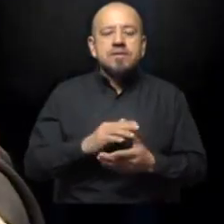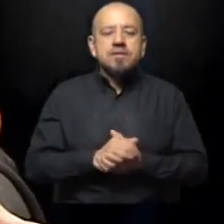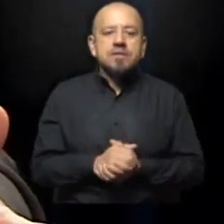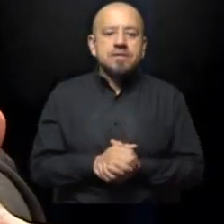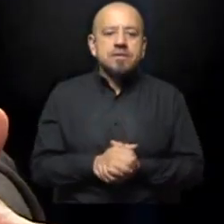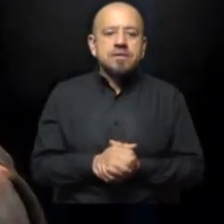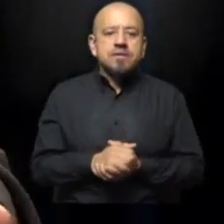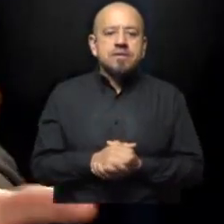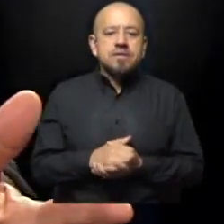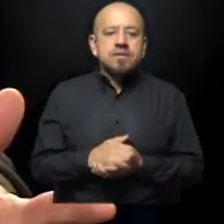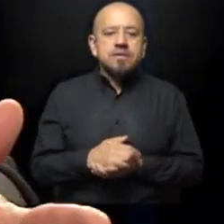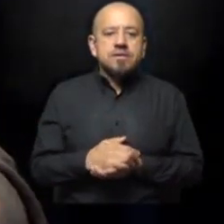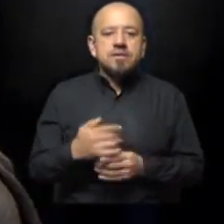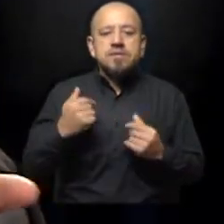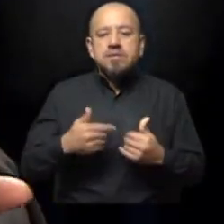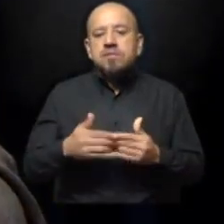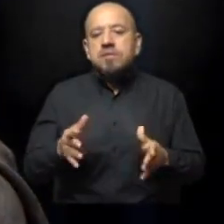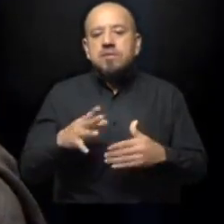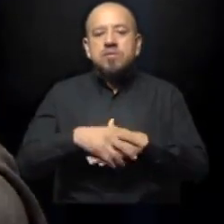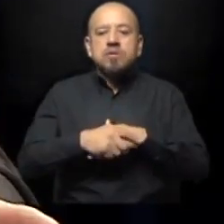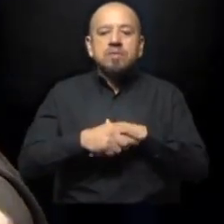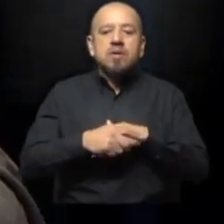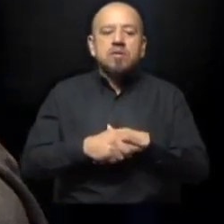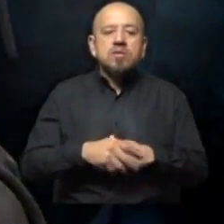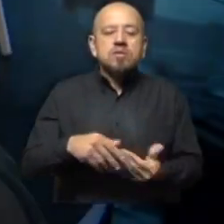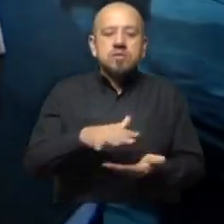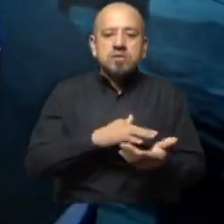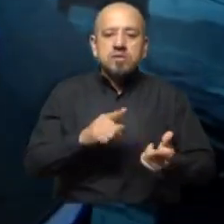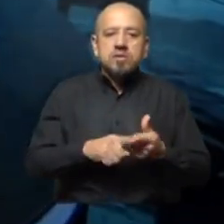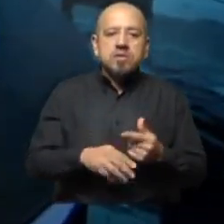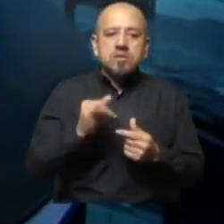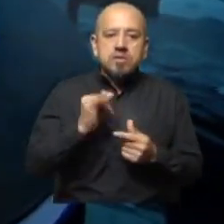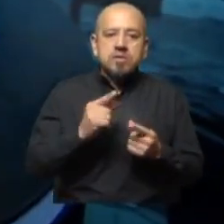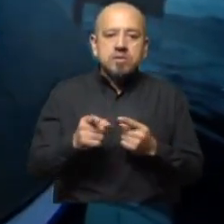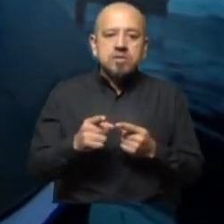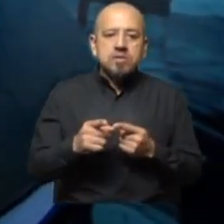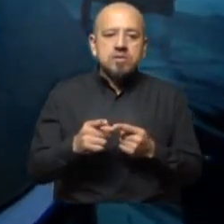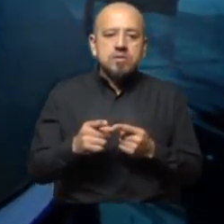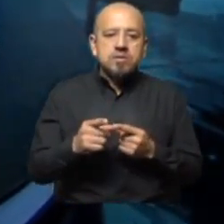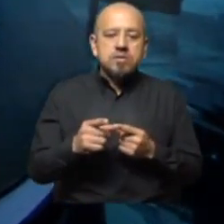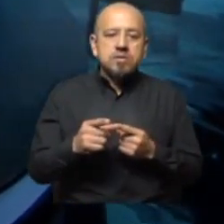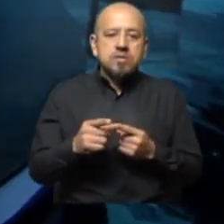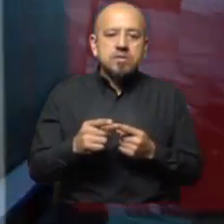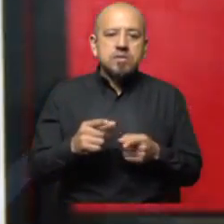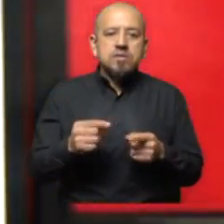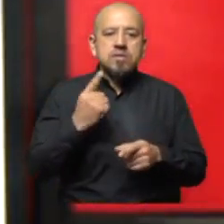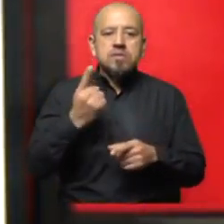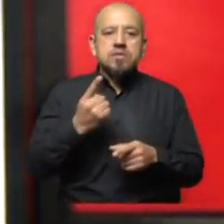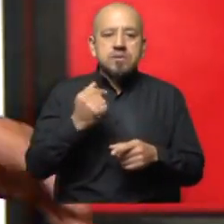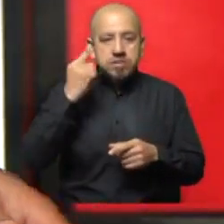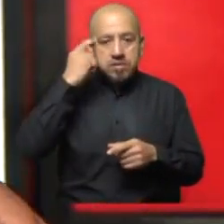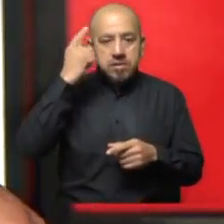con tus amigos del barrio si de alguna manera sí o sea es como la primera experiencia